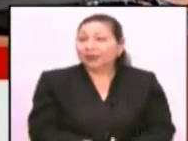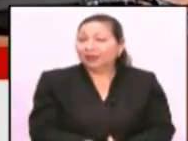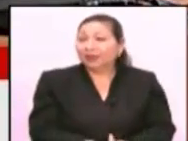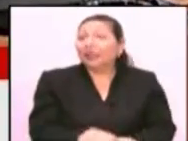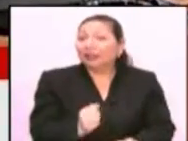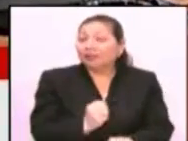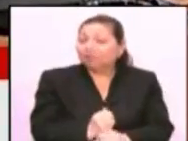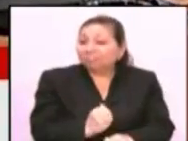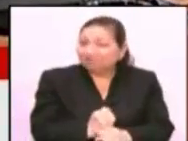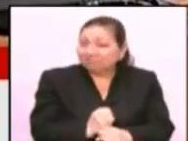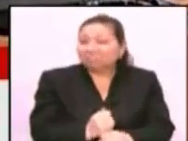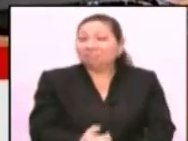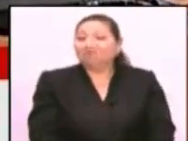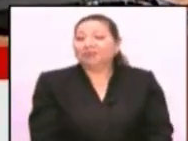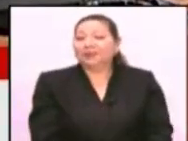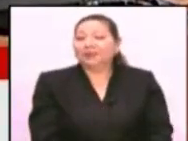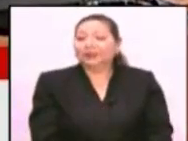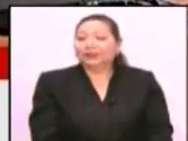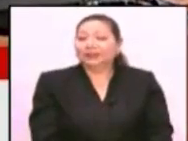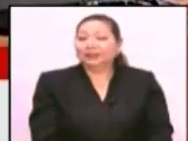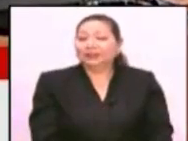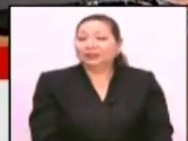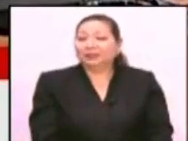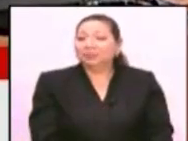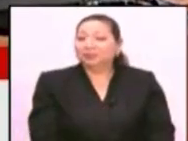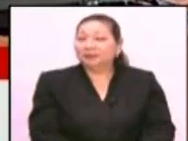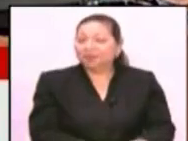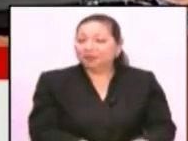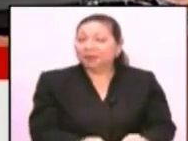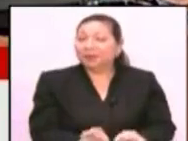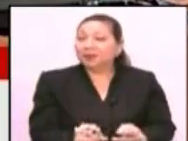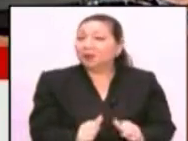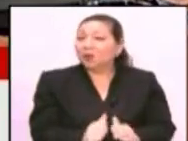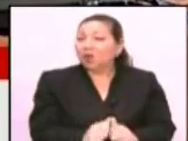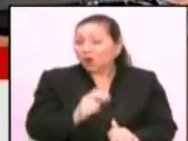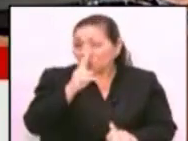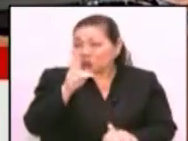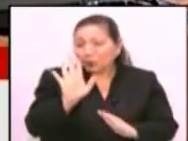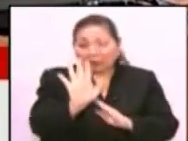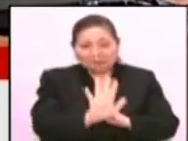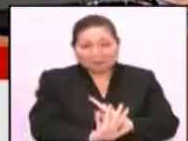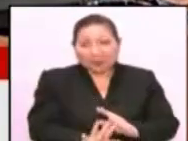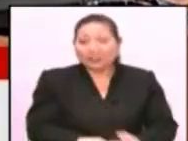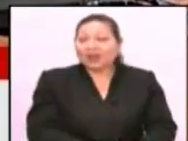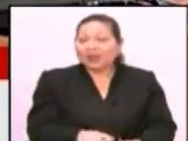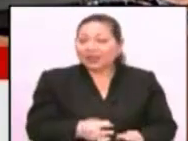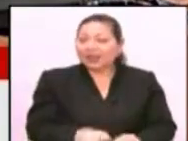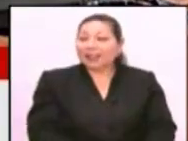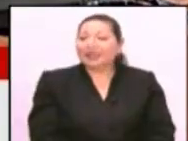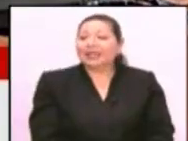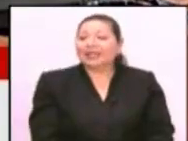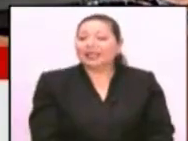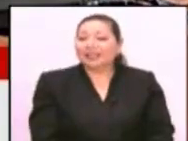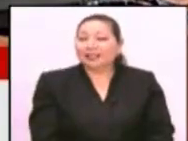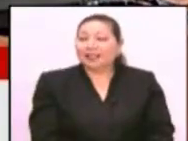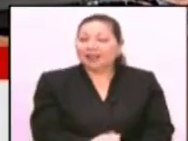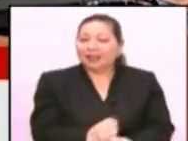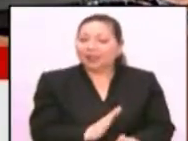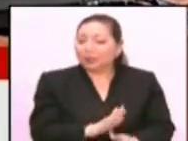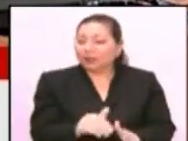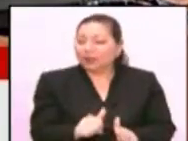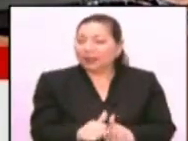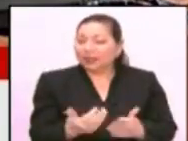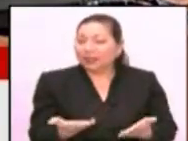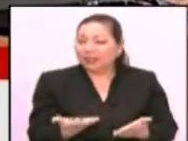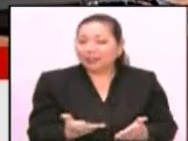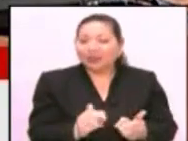dedica a trabajar ha sido muy importante. Lo que hemos hecho con Cusco a nivel nacional, que luego lo voy a explicar, es formalizar todo lo que